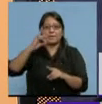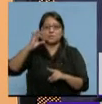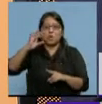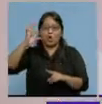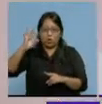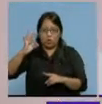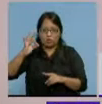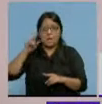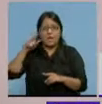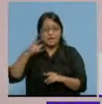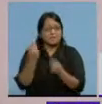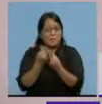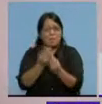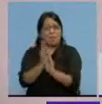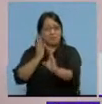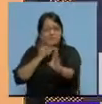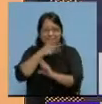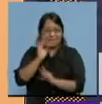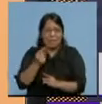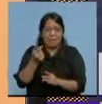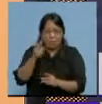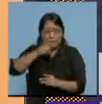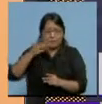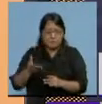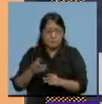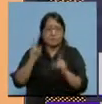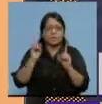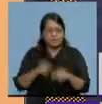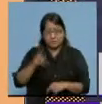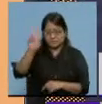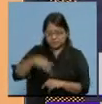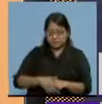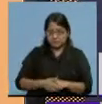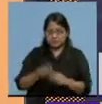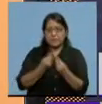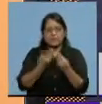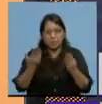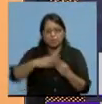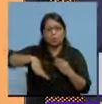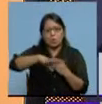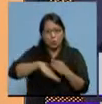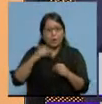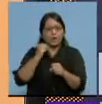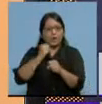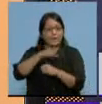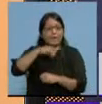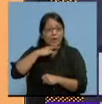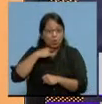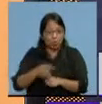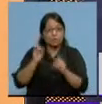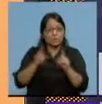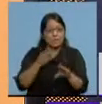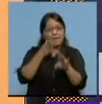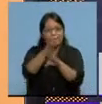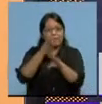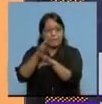personas que están formando fila para ser atendidos, ¿no? Así es, a todas las delegaciones de ANSES de la provincia tienen que dirigirse, y también a las